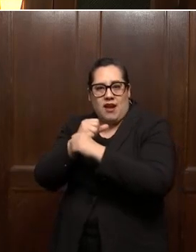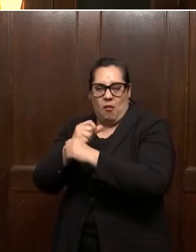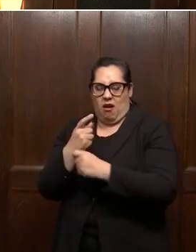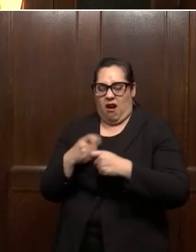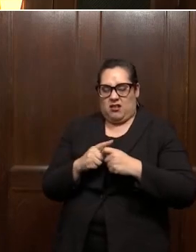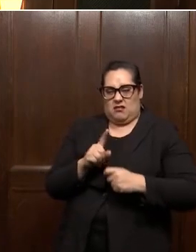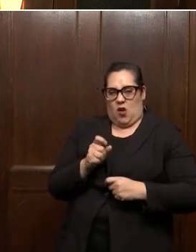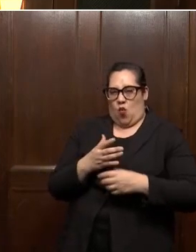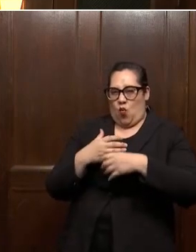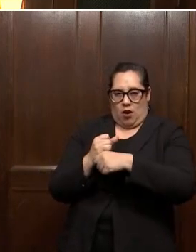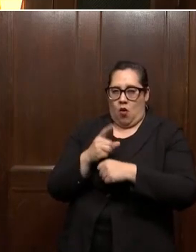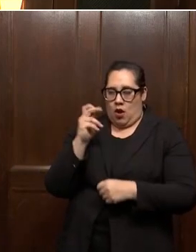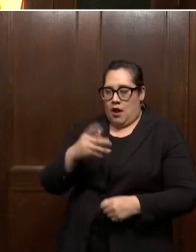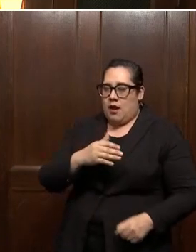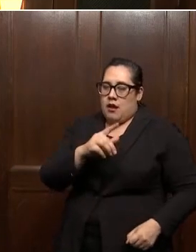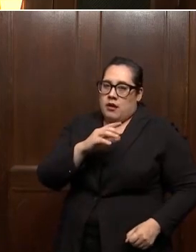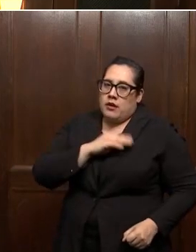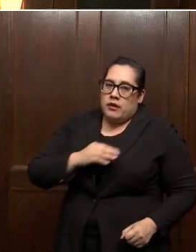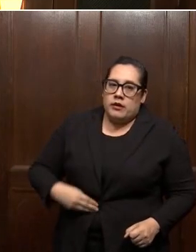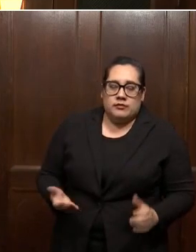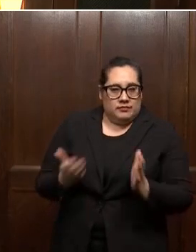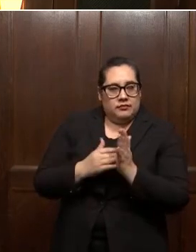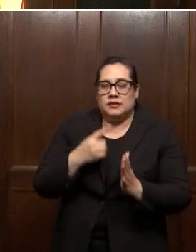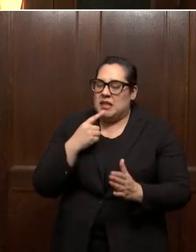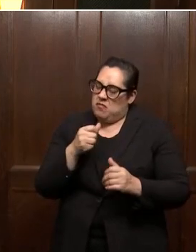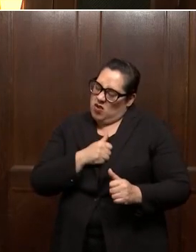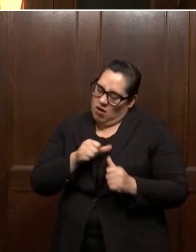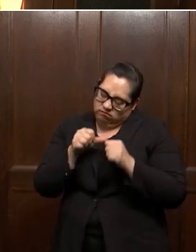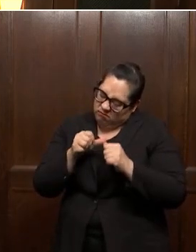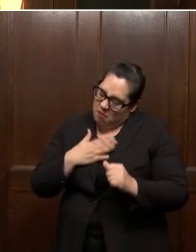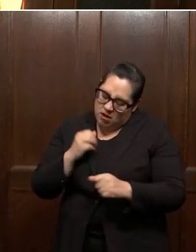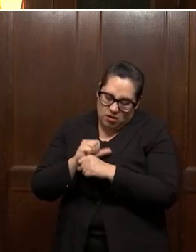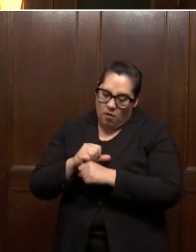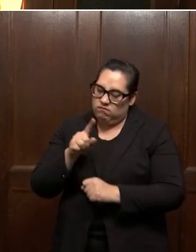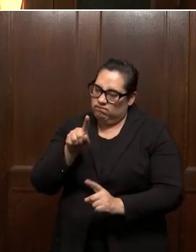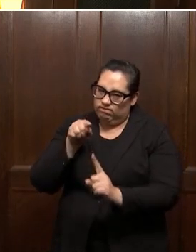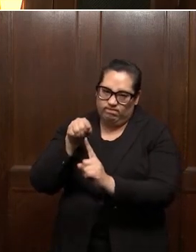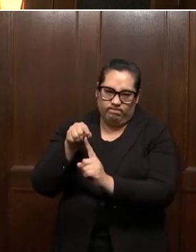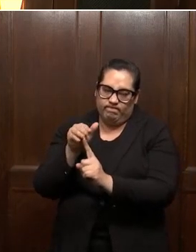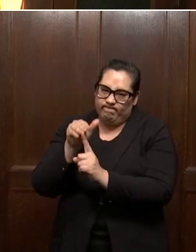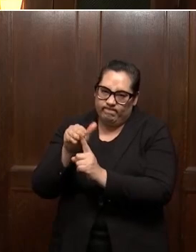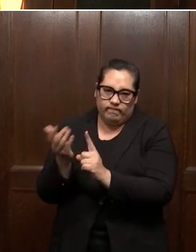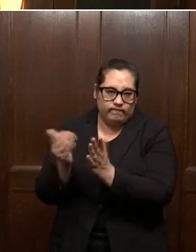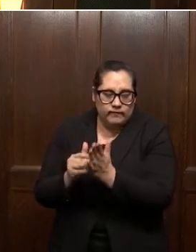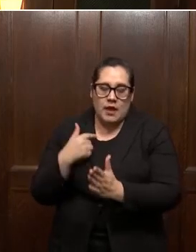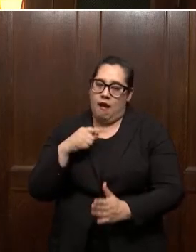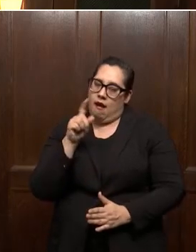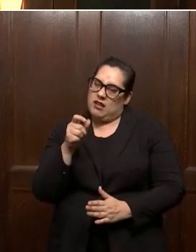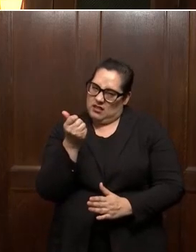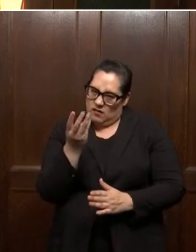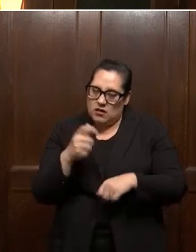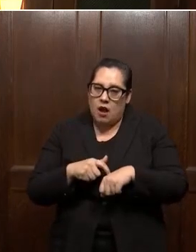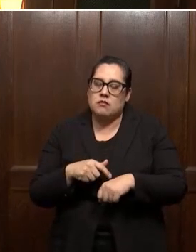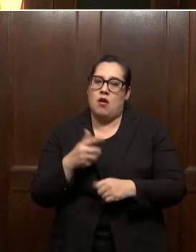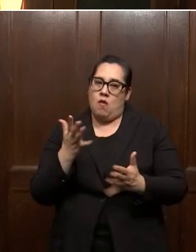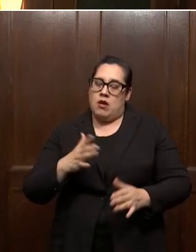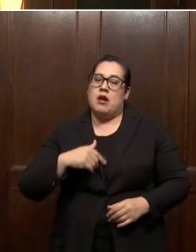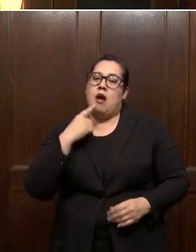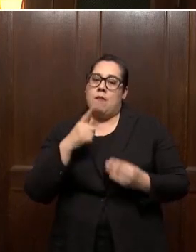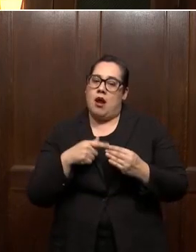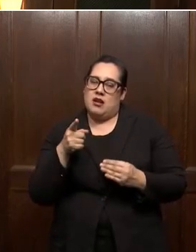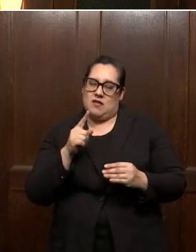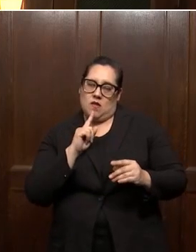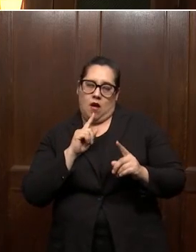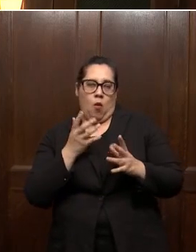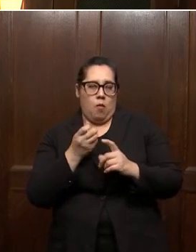Spanish really quick. Por supuesto. Alcalde, gracias, sí, por y perdón que sea tan persistente, pero es mi trabajo. Le he preguntado un par de veces y me gustaría ver si hay una respuesta